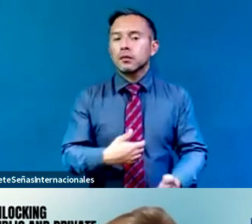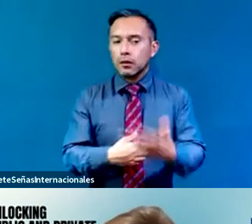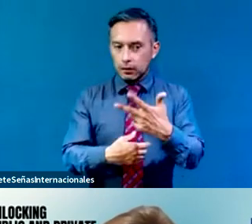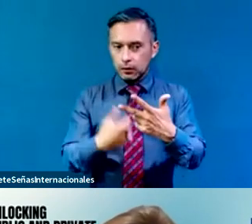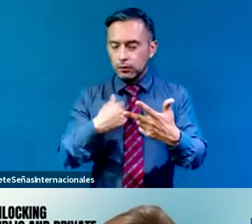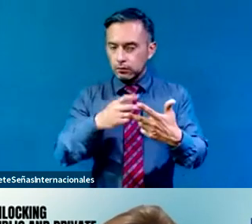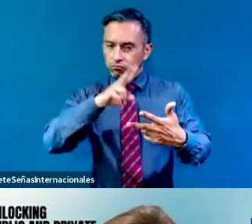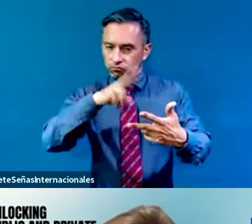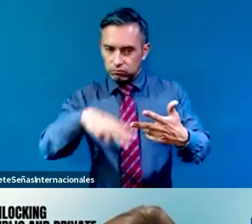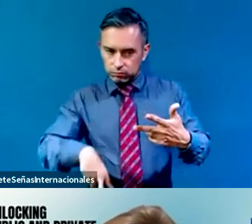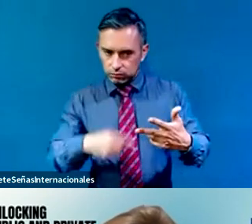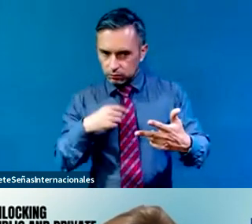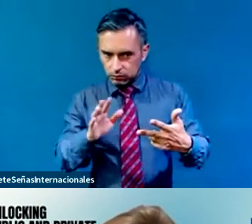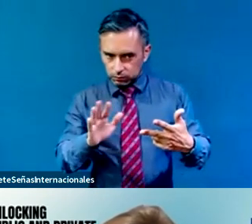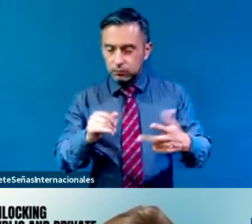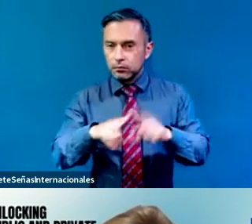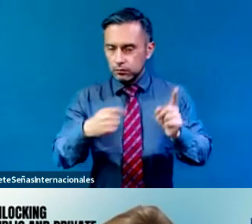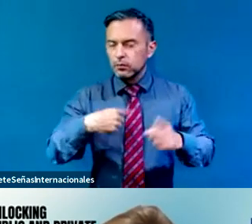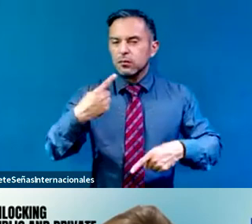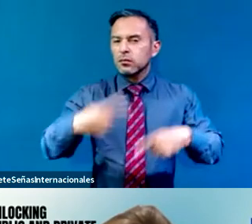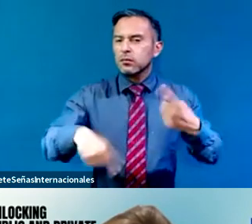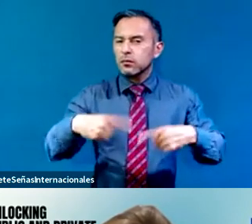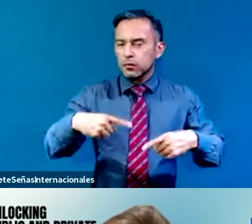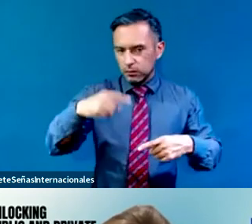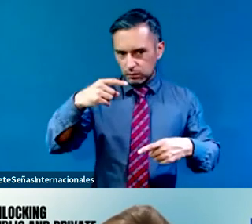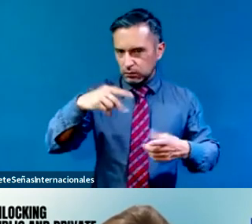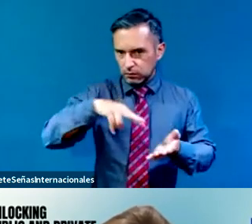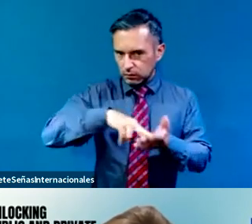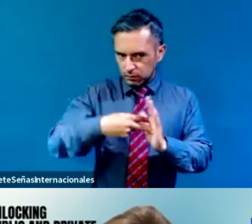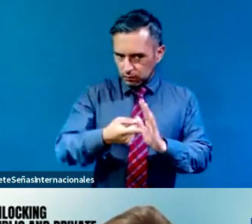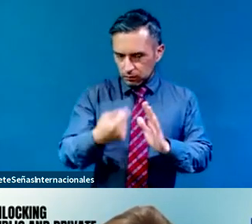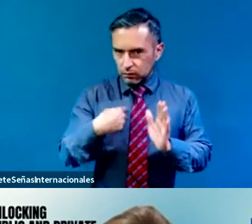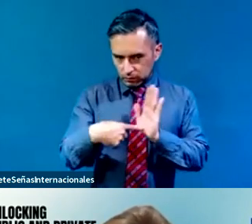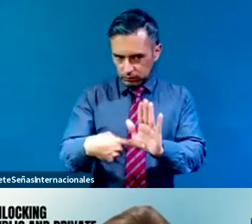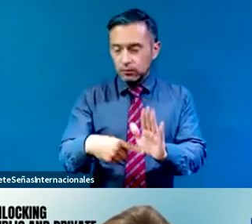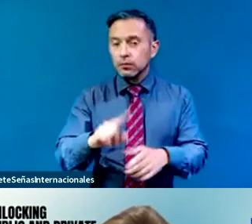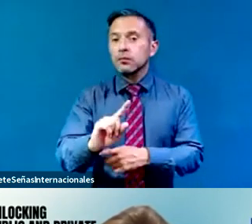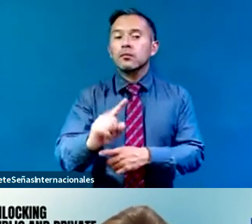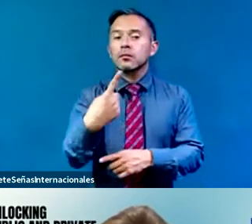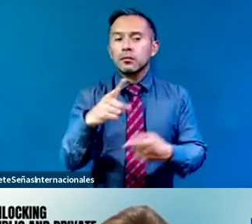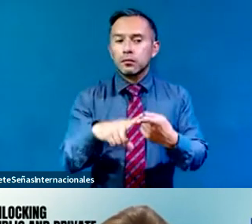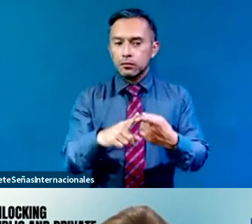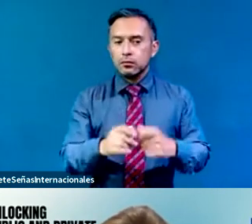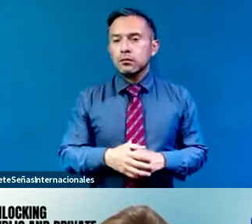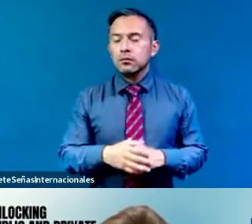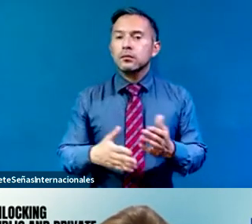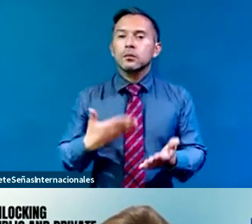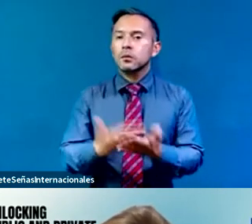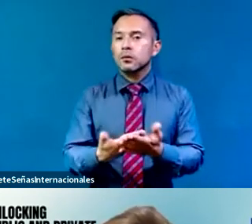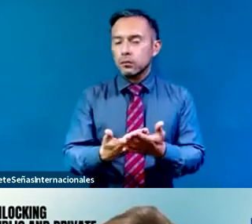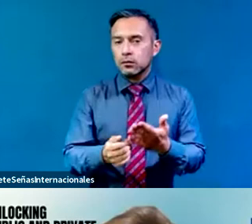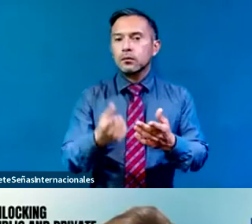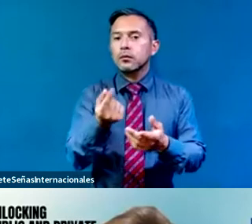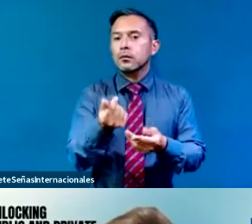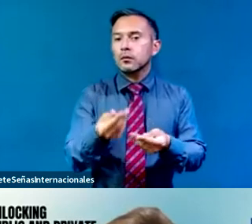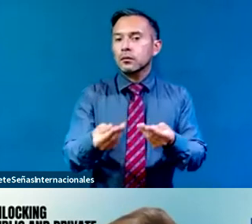más bien hacer una interpretación política de ellas. La primera es precisamente la propuesta de una reforma de una arquitectura